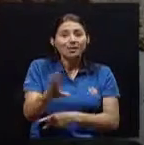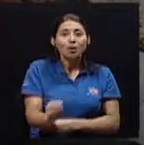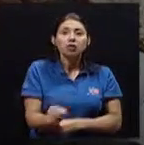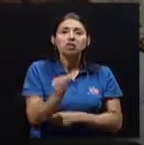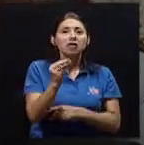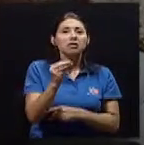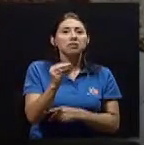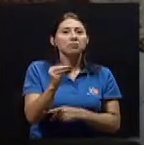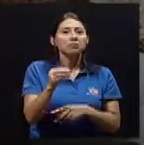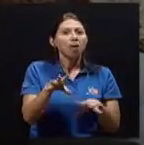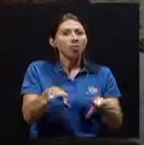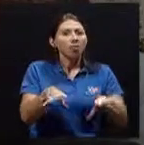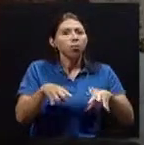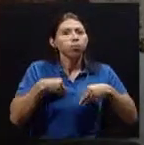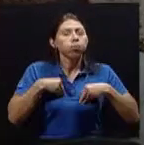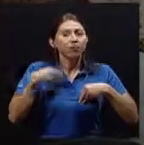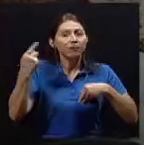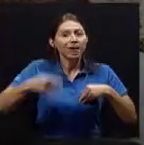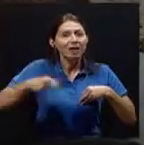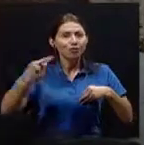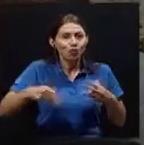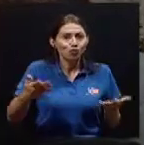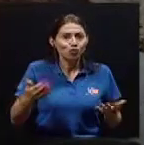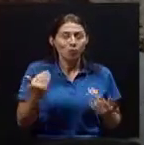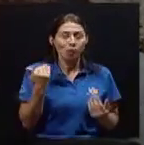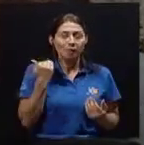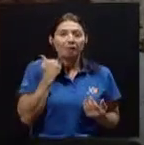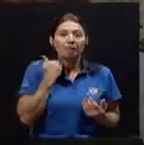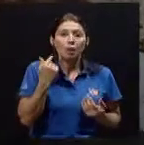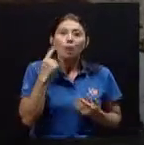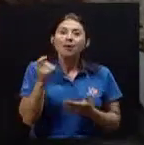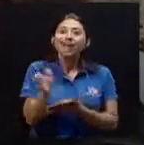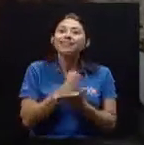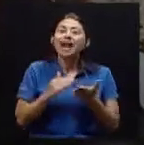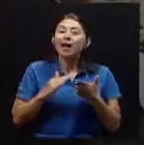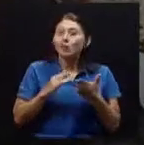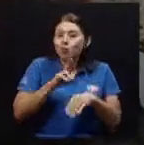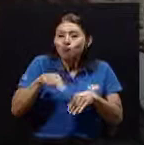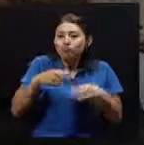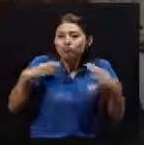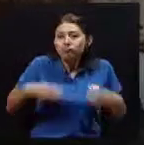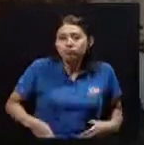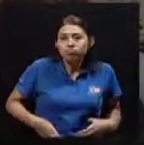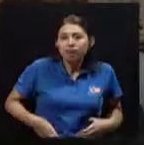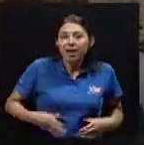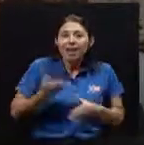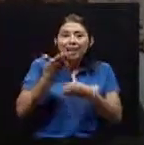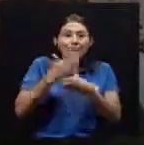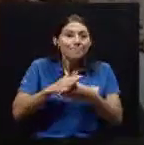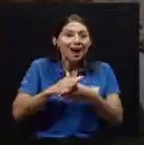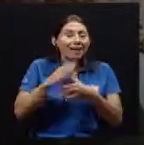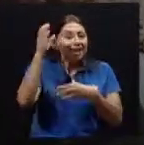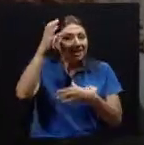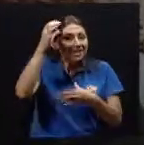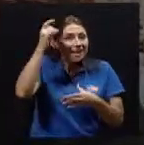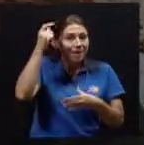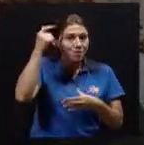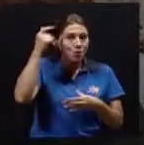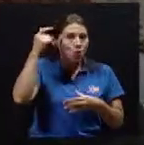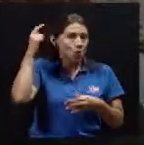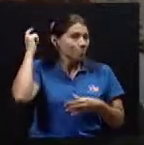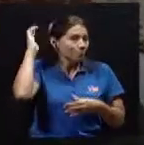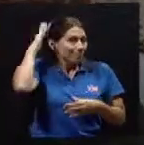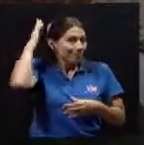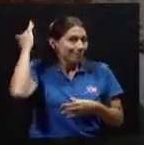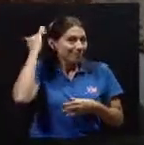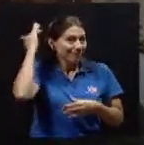riesgos porque en realidad es algo como fisiológico. Las partes cerebrales que tienen que ver con acción, con